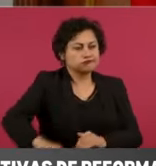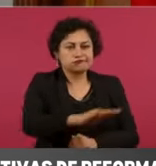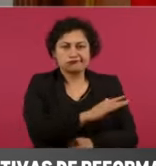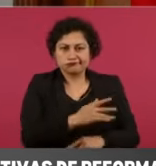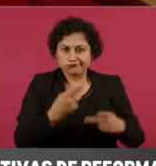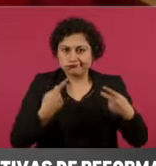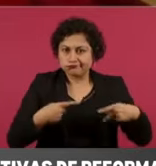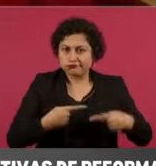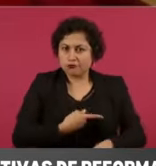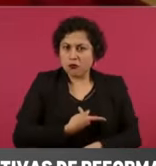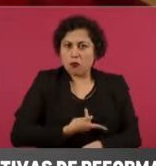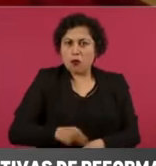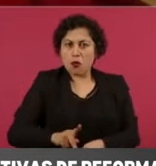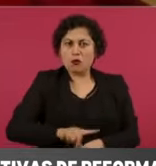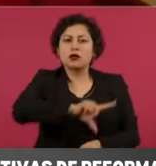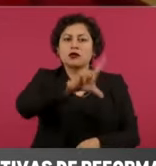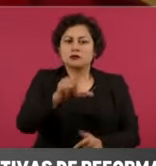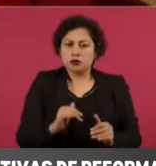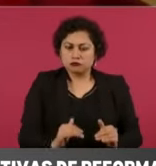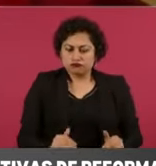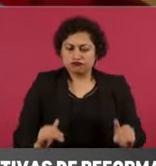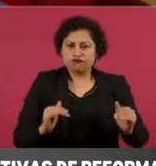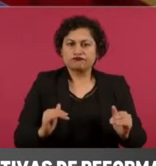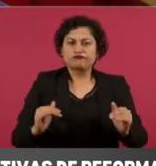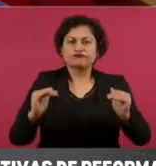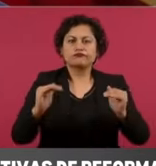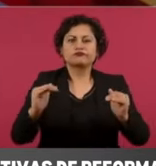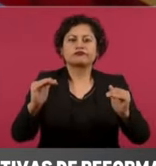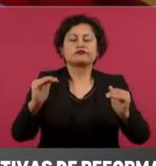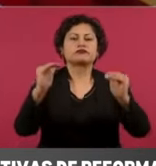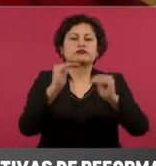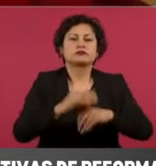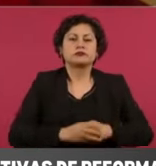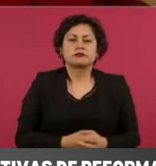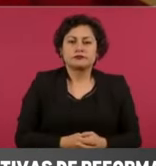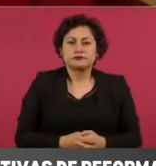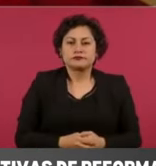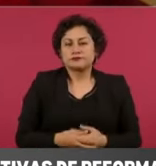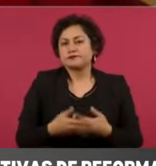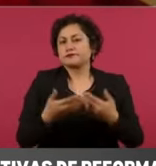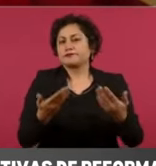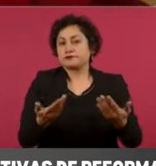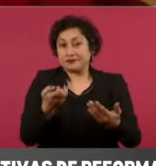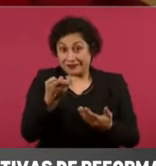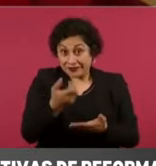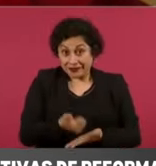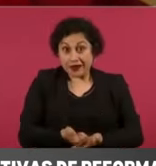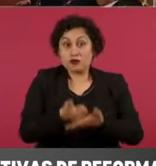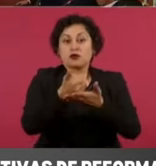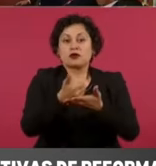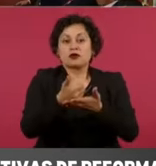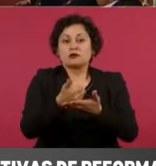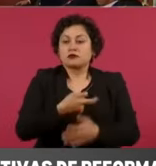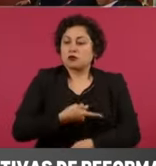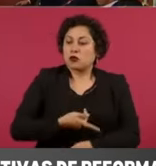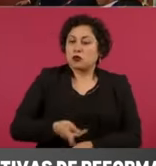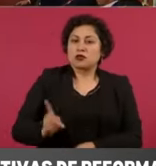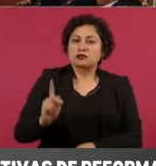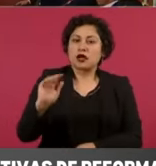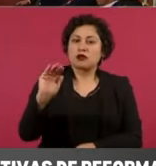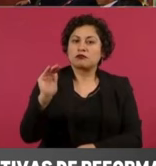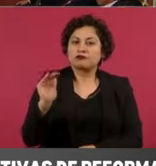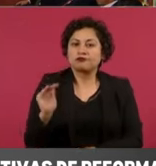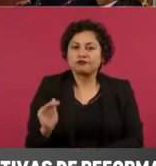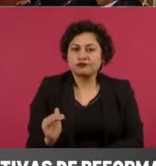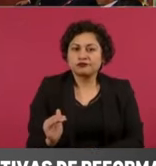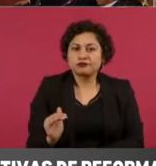especial, se ha logrado reducir la pobreza y la desigualdad. No